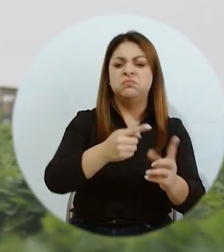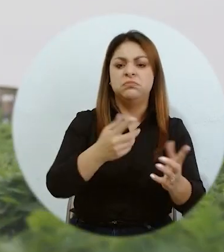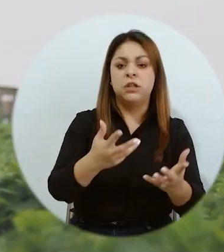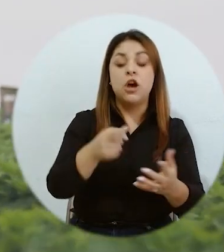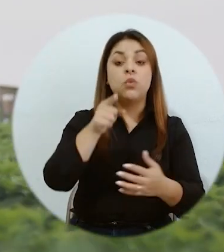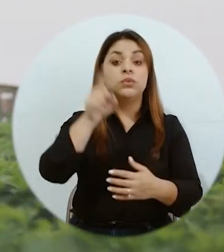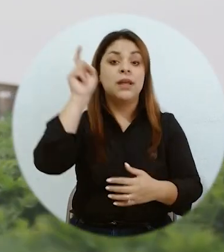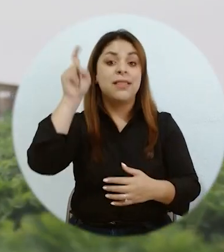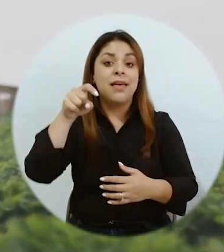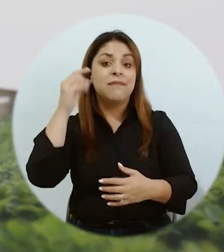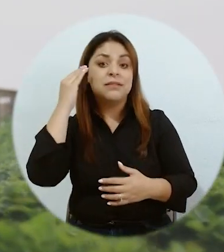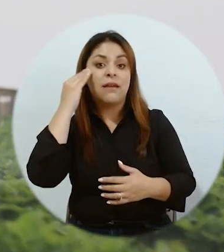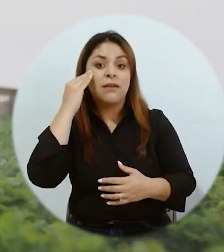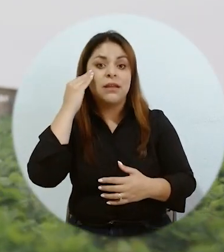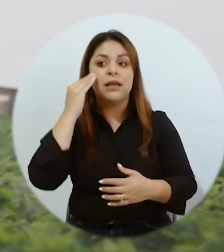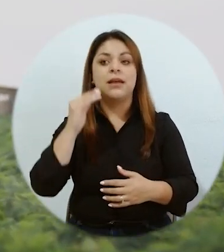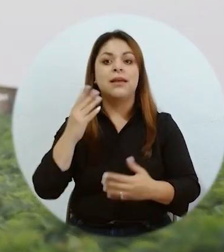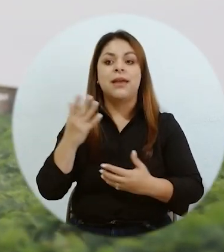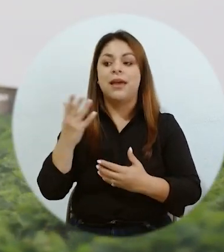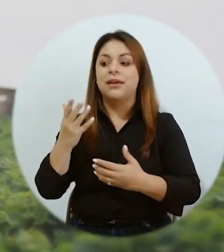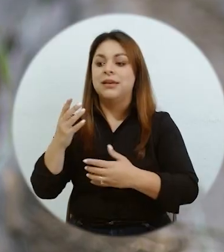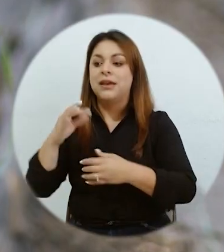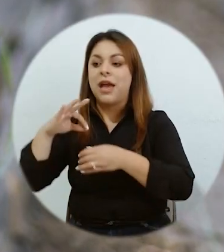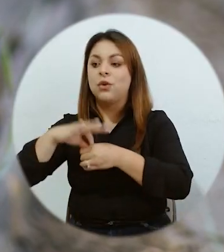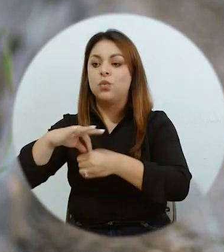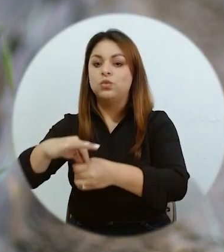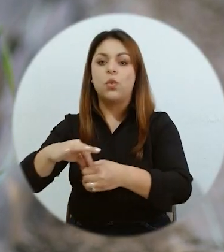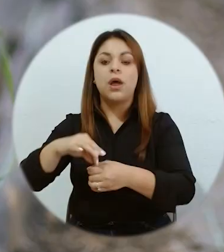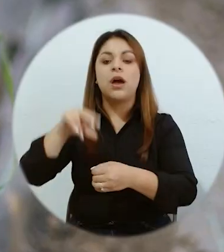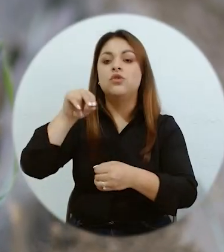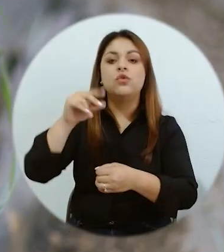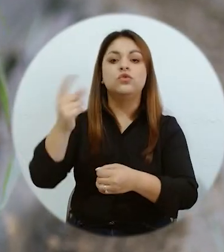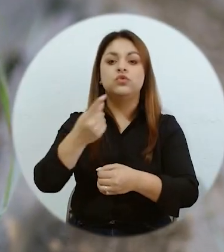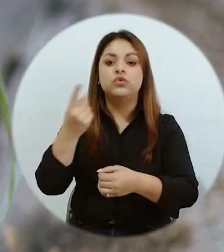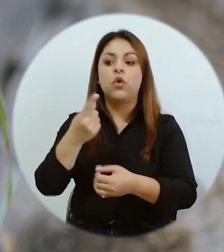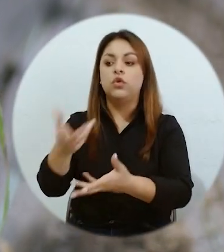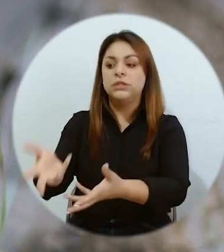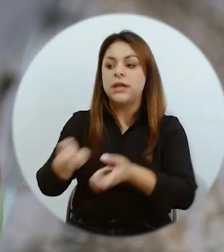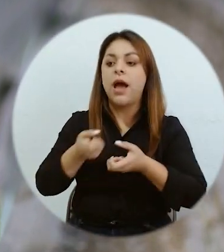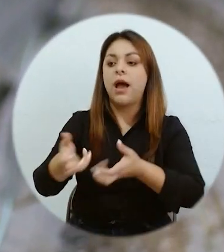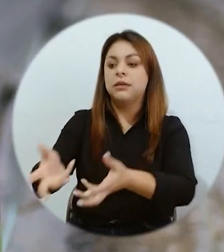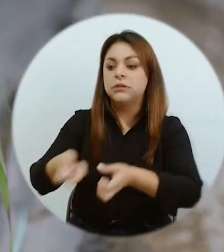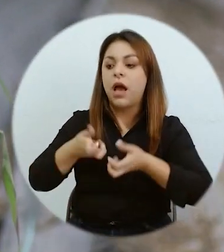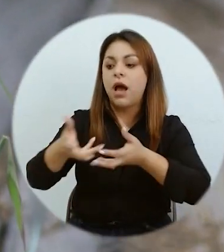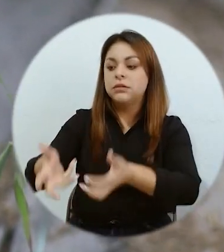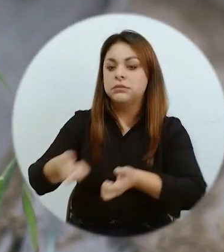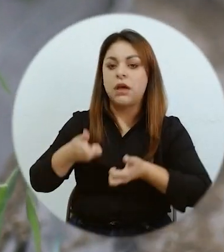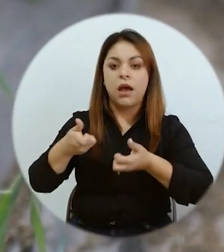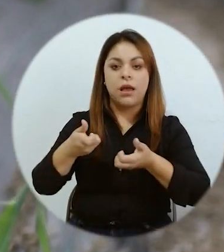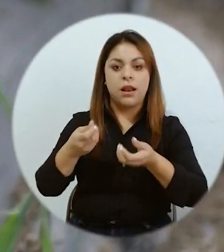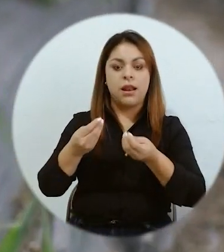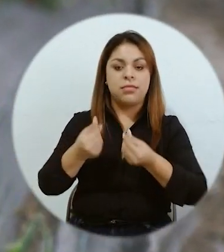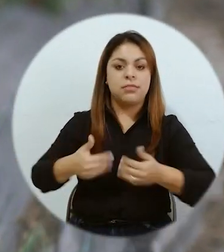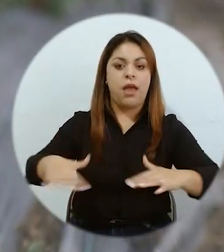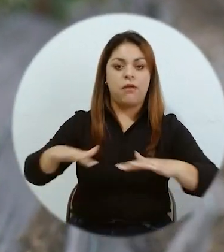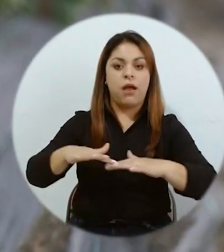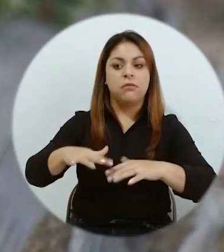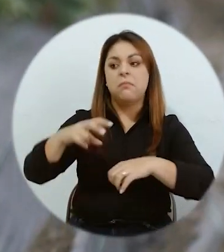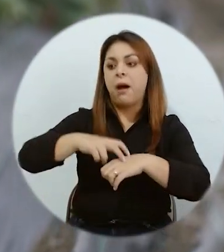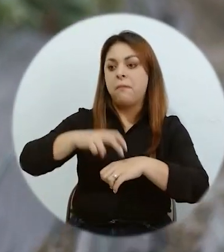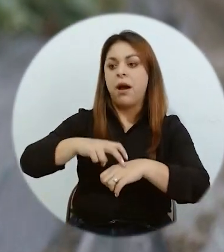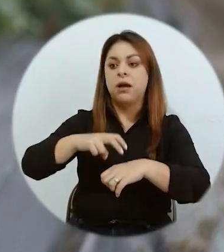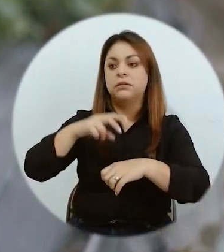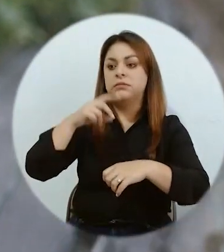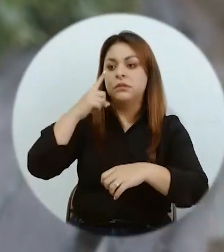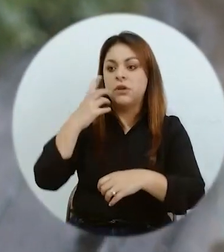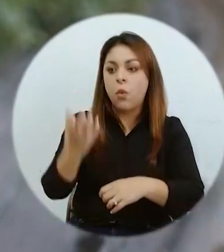de entender la agricultura como una actividad extractiva, donde usted solo le retira a la tierra, ¿verdad?, un producto final, que sea papa, cebolla,